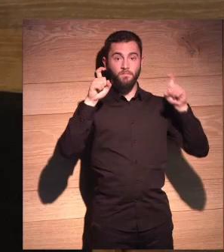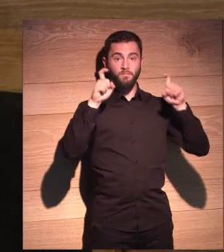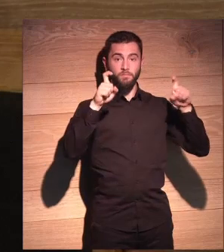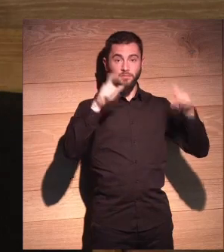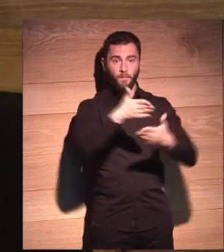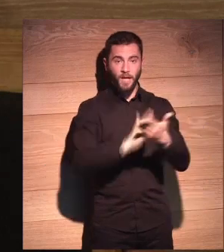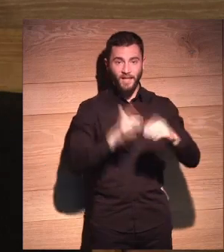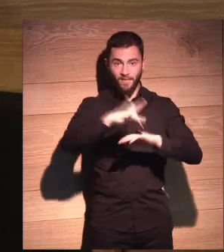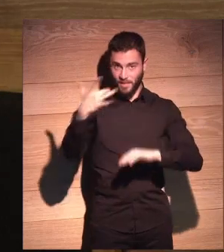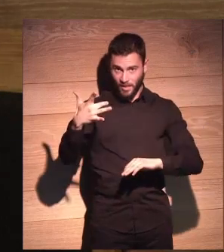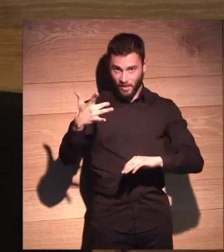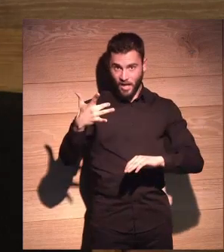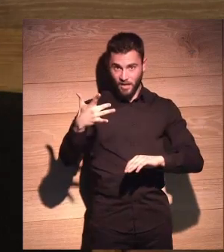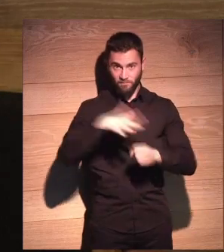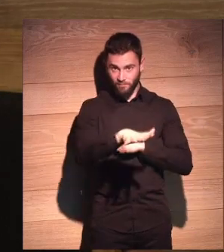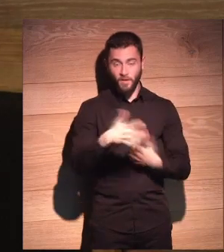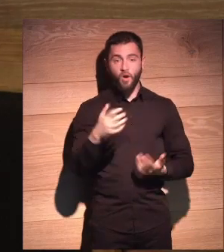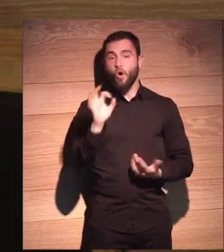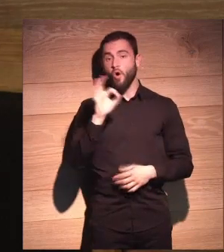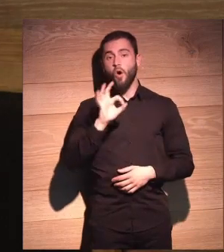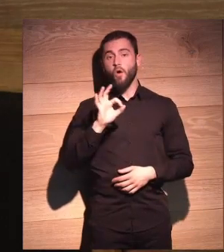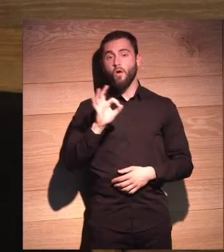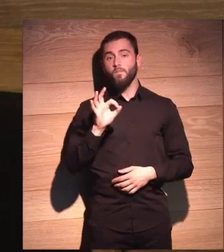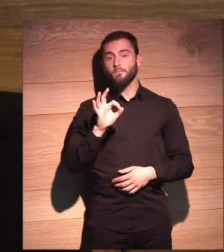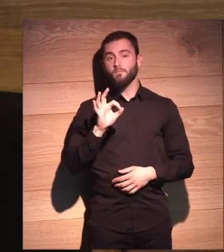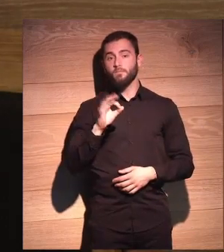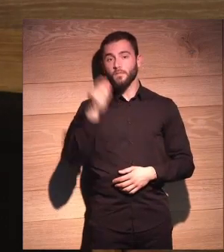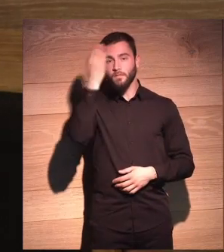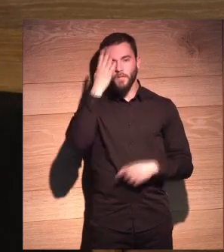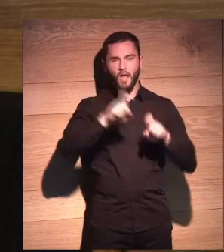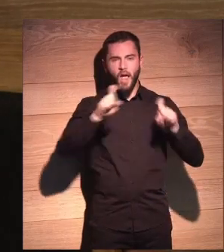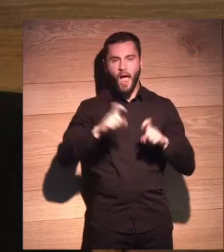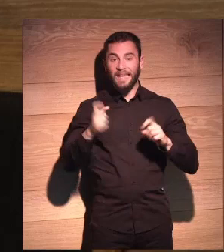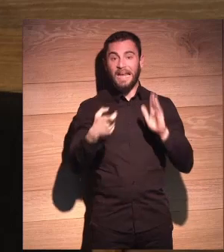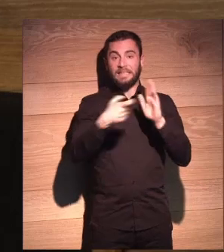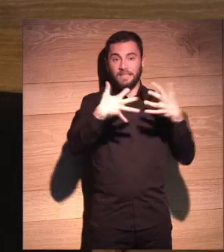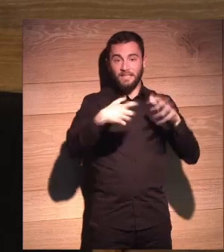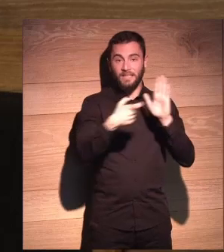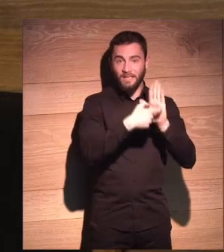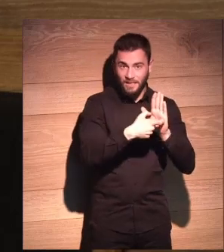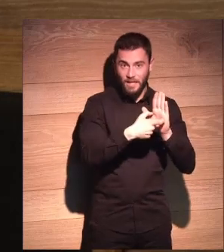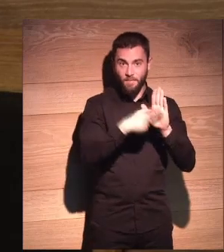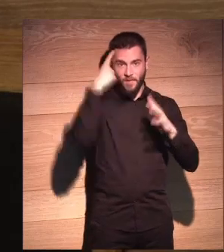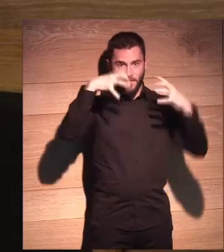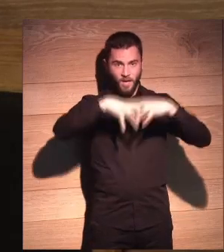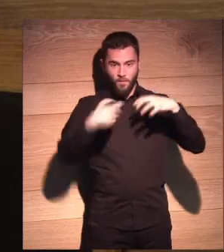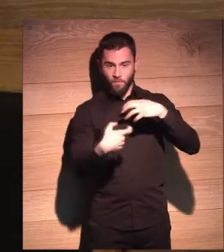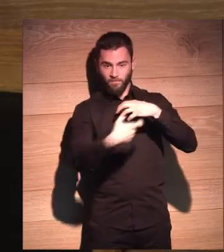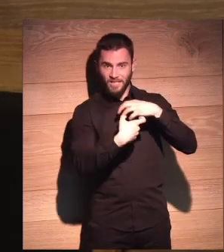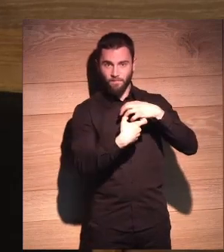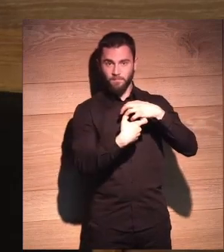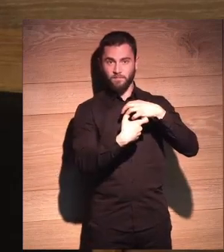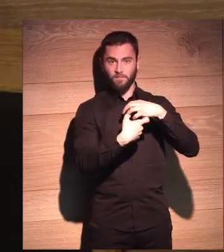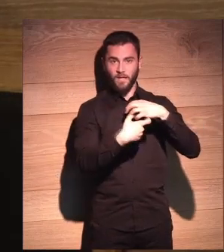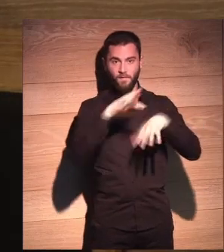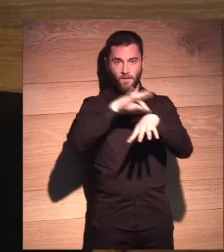parte digital, y lo que hablabais, por ejemplo, de hackear un chip, ¿no? Que se pueda poner en el cerebro y que pueda ayudar a una persona con